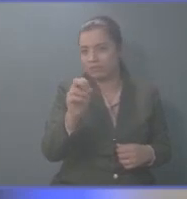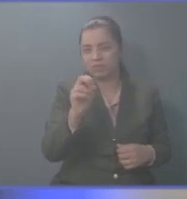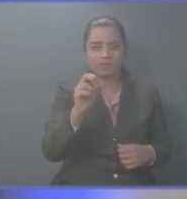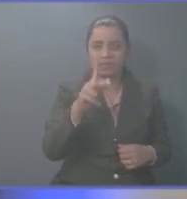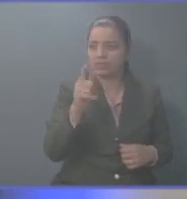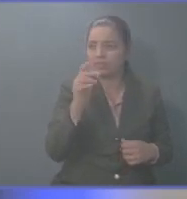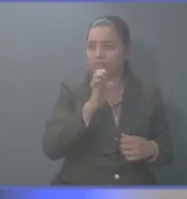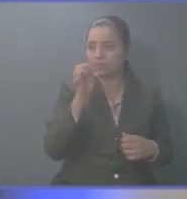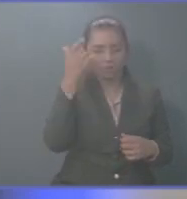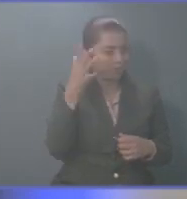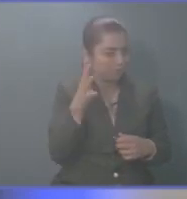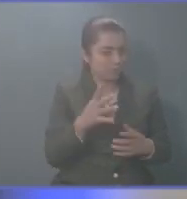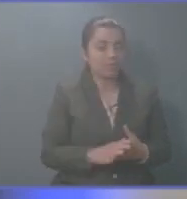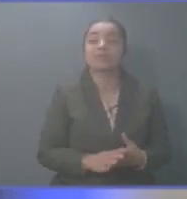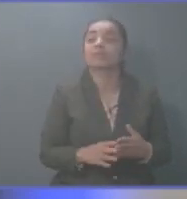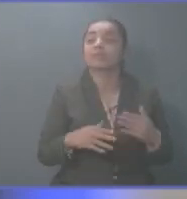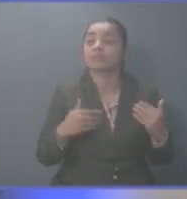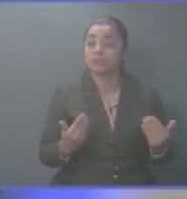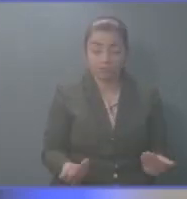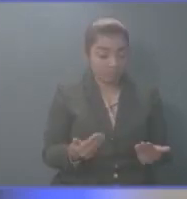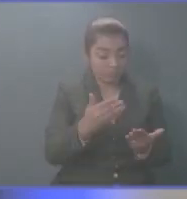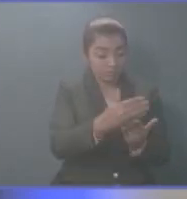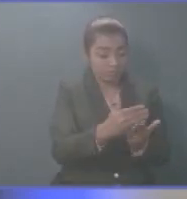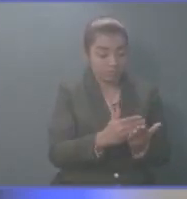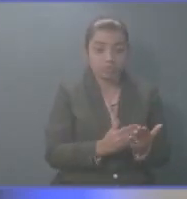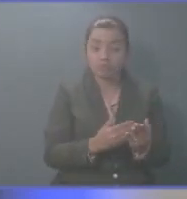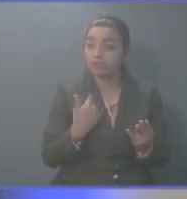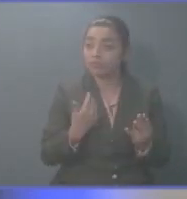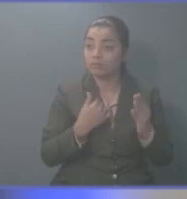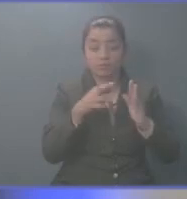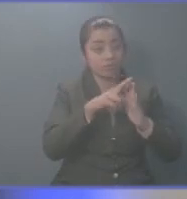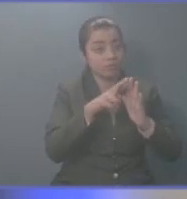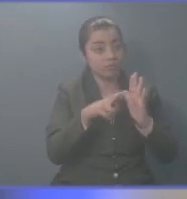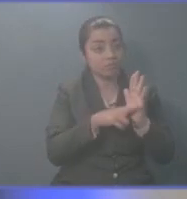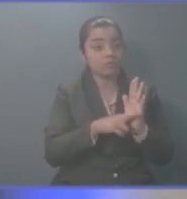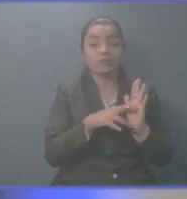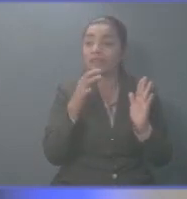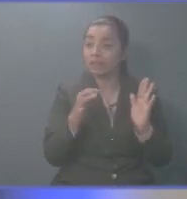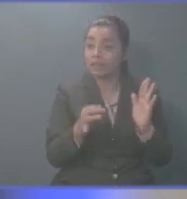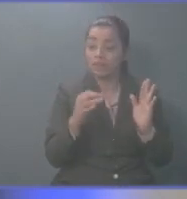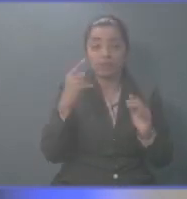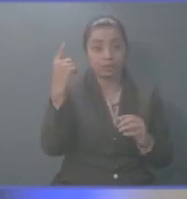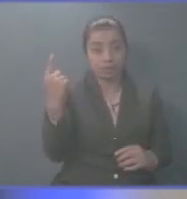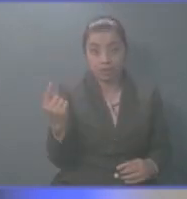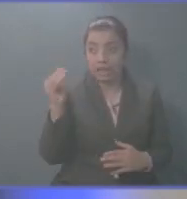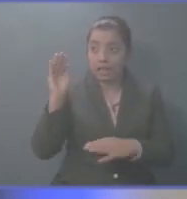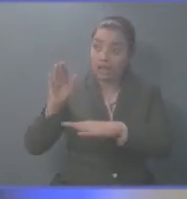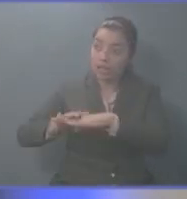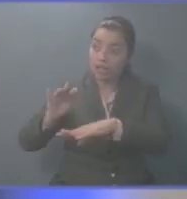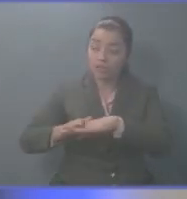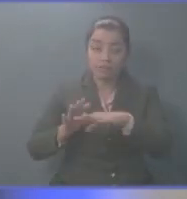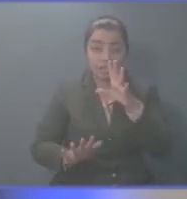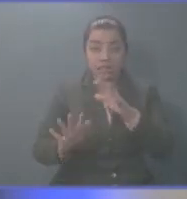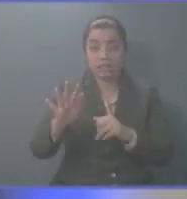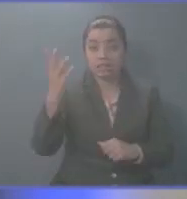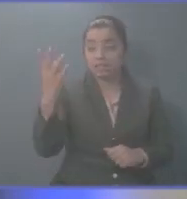menos. Y establece nuestro reglamento interno que tenés que avisarle a los funcionarios con 15